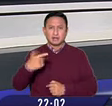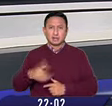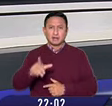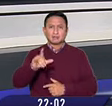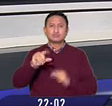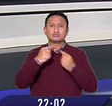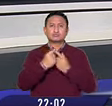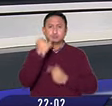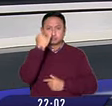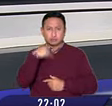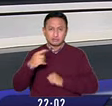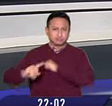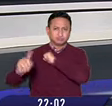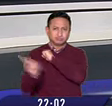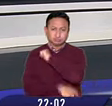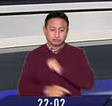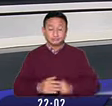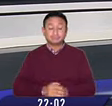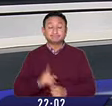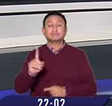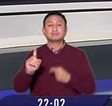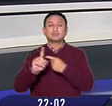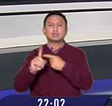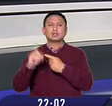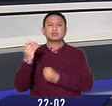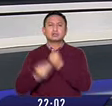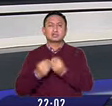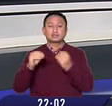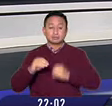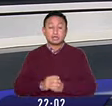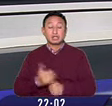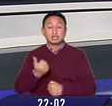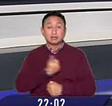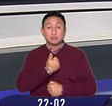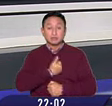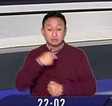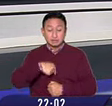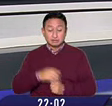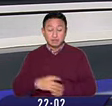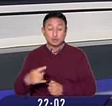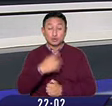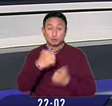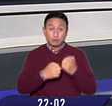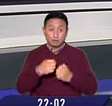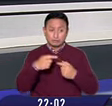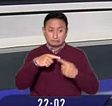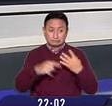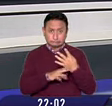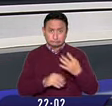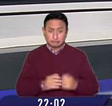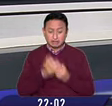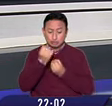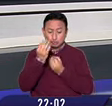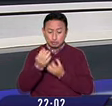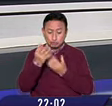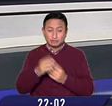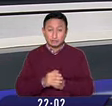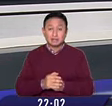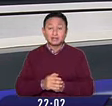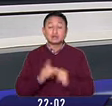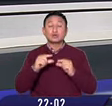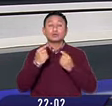acuerdo a la justicia indígena. El presunto delincuente tuvo que confesar varios de los delitos cometidos para luego ser juzgado por